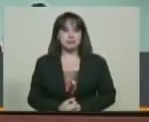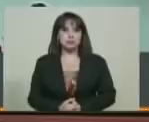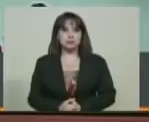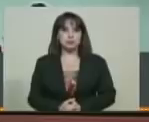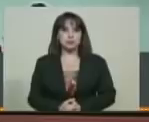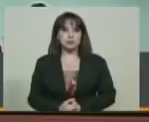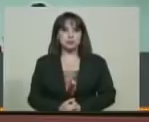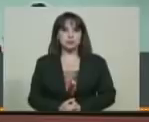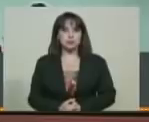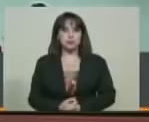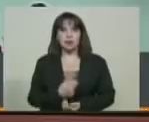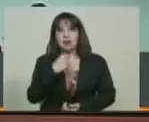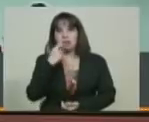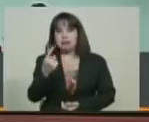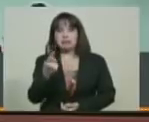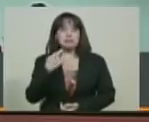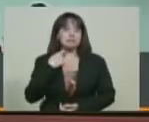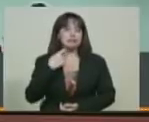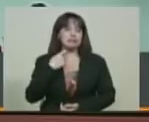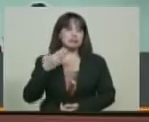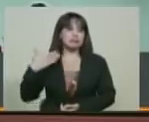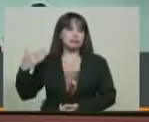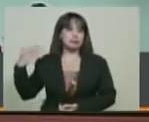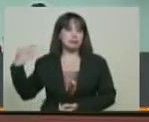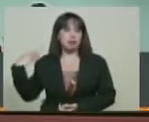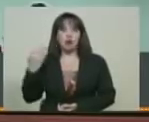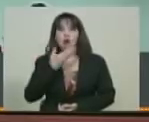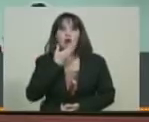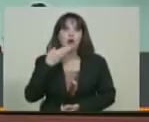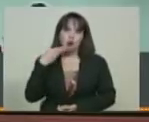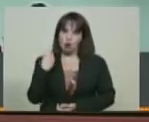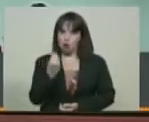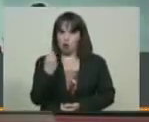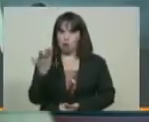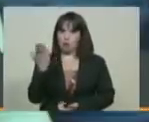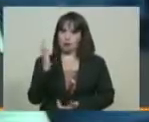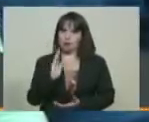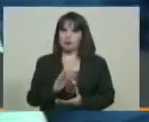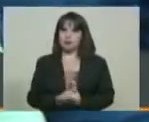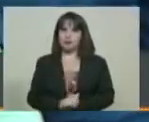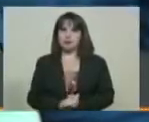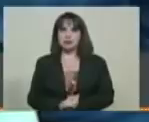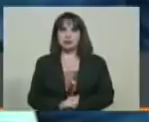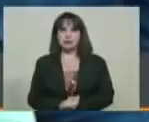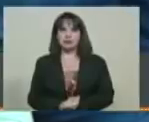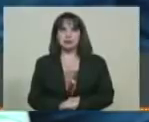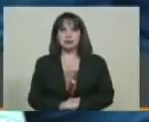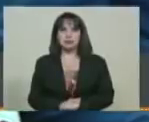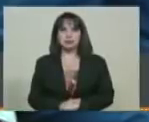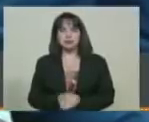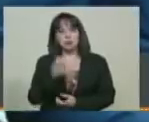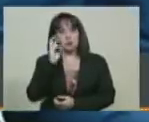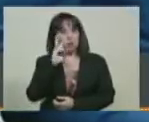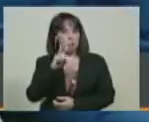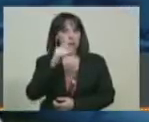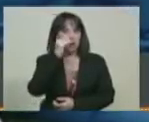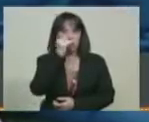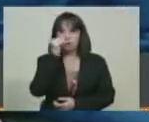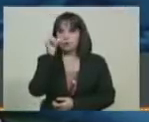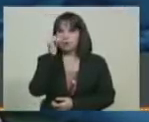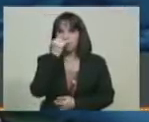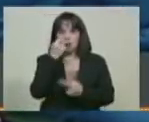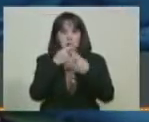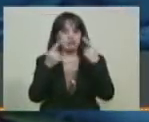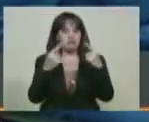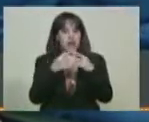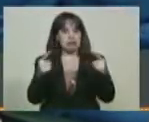Jennifer Garvey le dice que es el prehistórico. Joven, miren, gobernador. Yo a veces veo videos de distintas etapas o